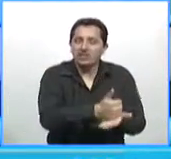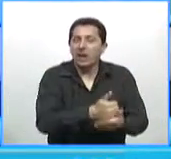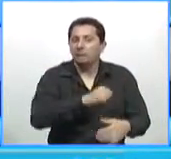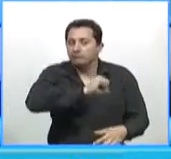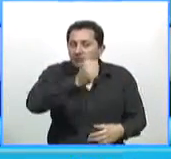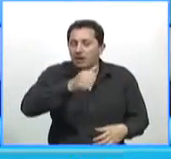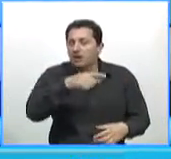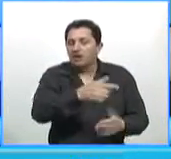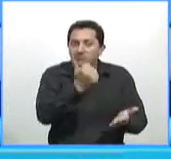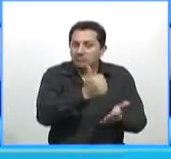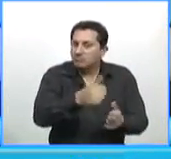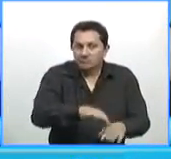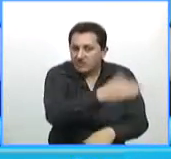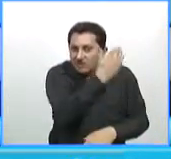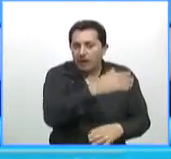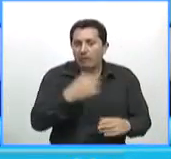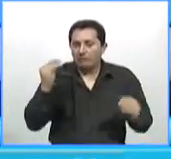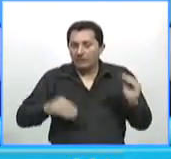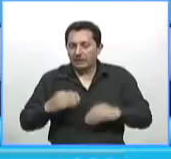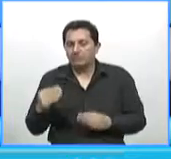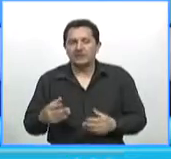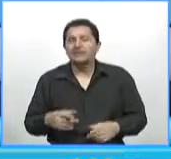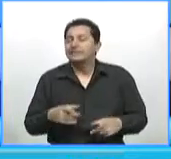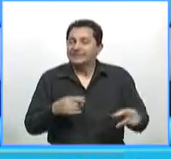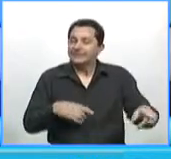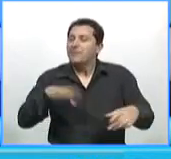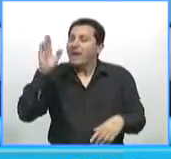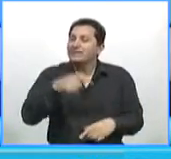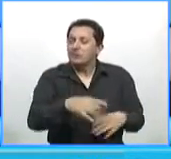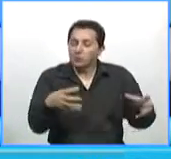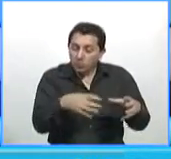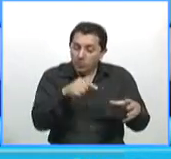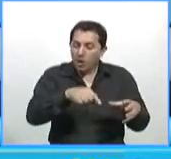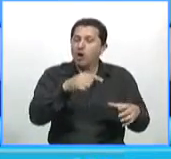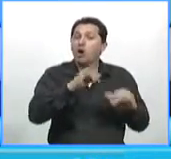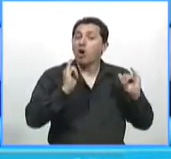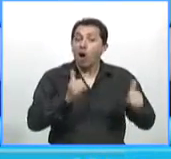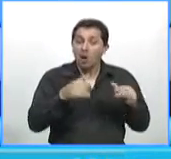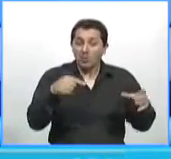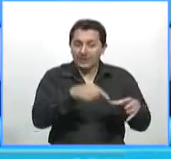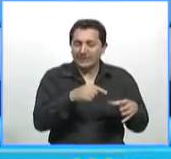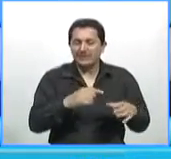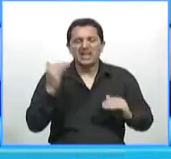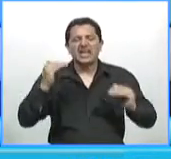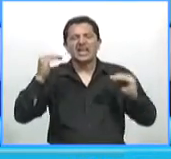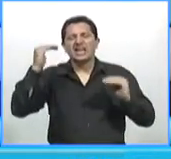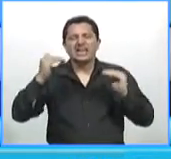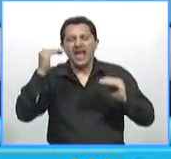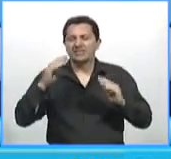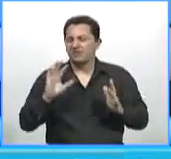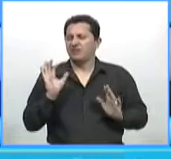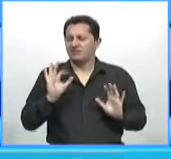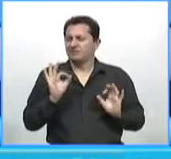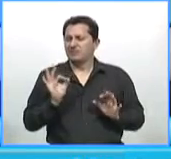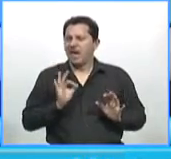tanto. ¿Juega eso? Sí, creo que tal vez a las más chicas, ¿no? Uno trata de como de las más grandes, tratar de que ellas no sientan